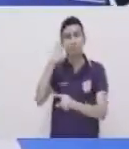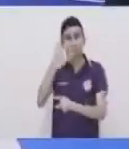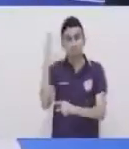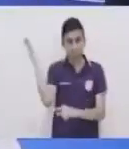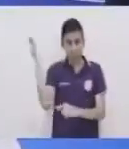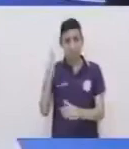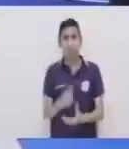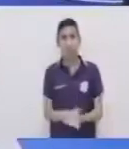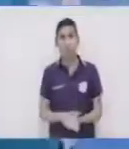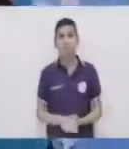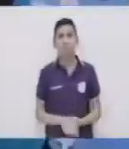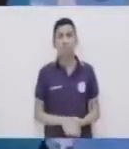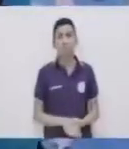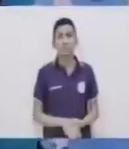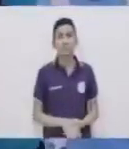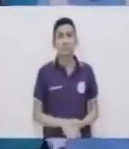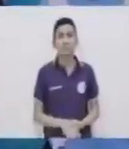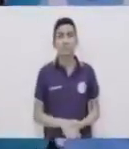primero,